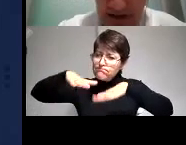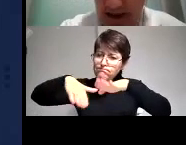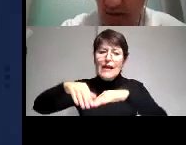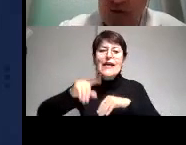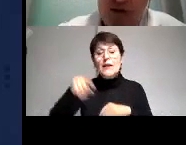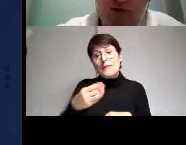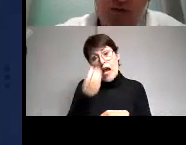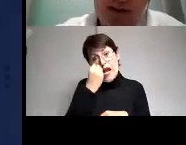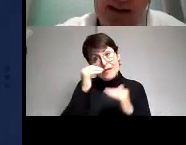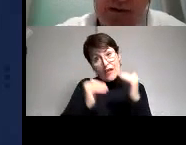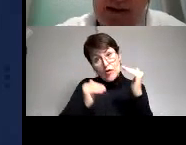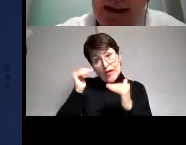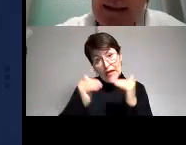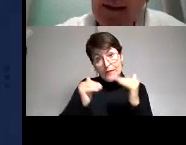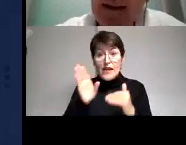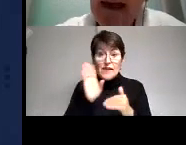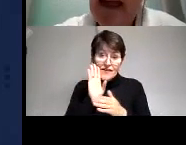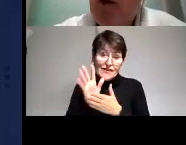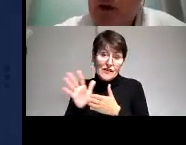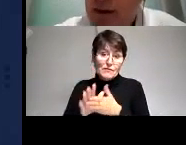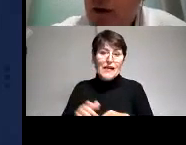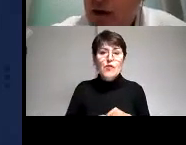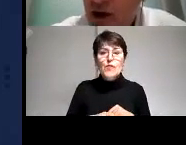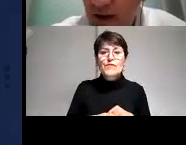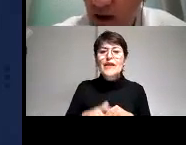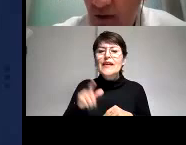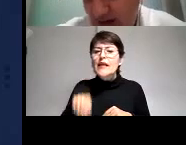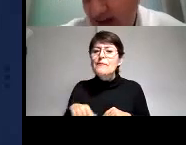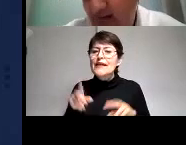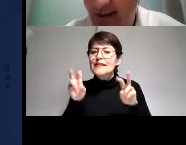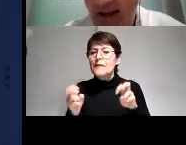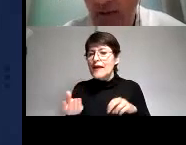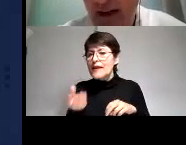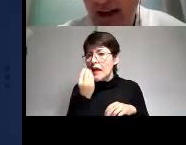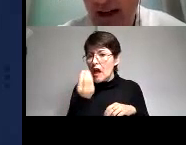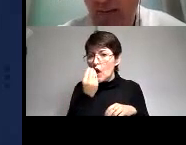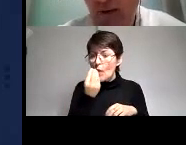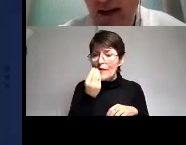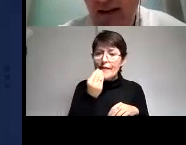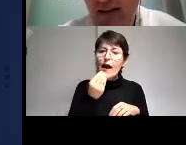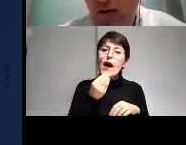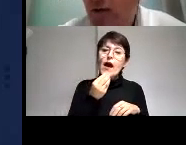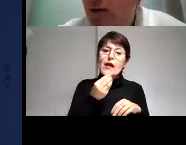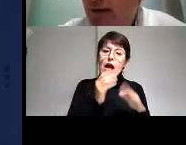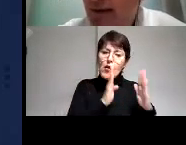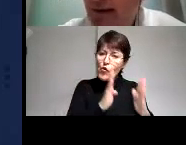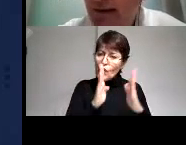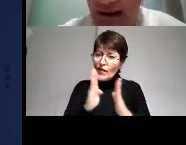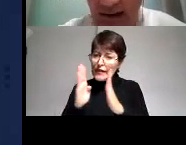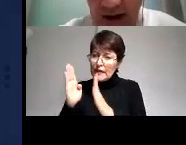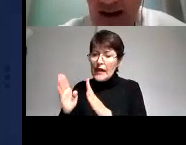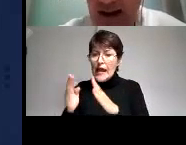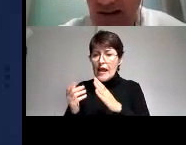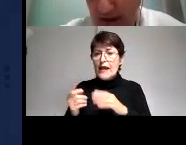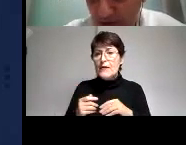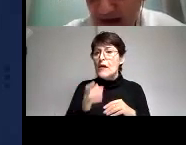sana y equilibrada, un poco lo que hemos comentado antes. Un reparto calórico adecuado, este que veis aquí podría ser adecuado, que